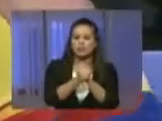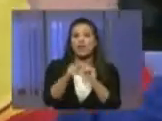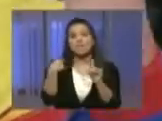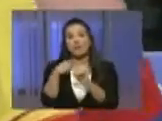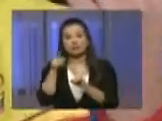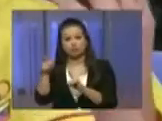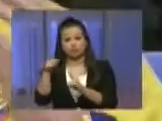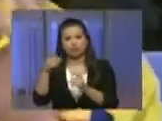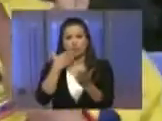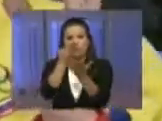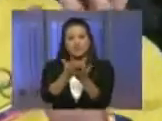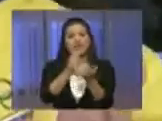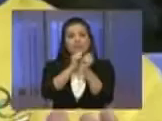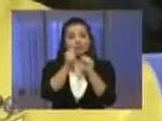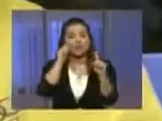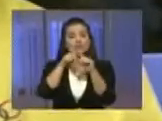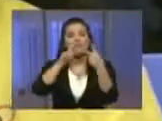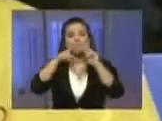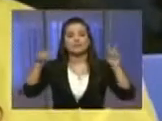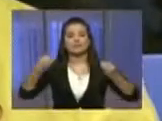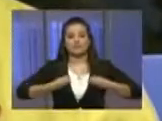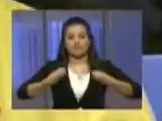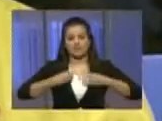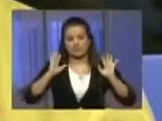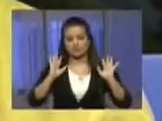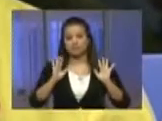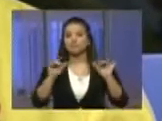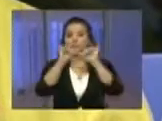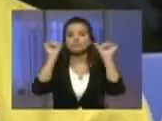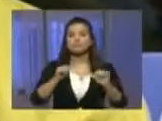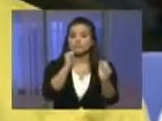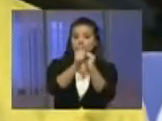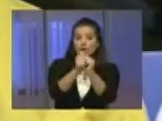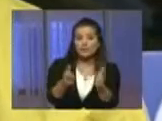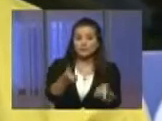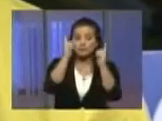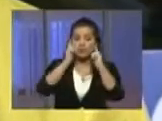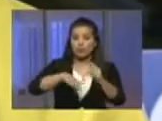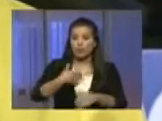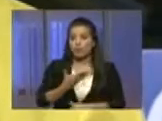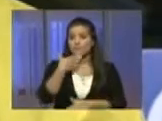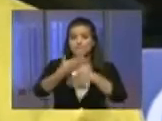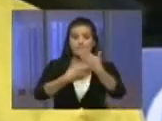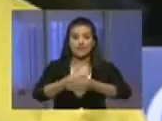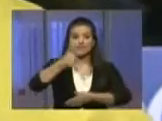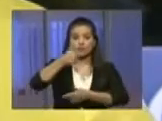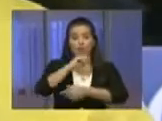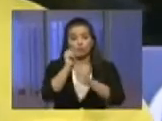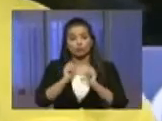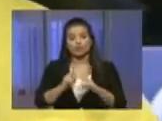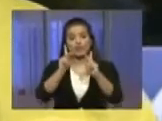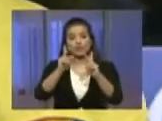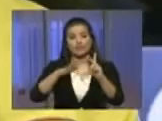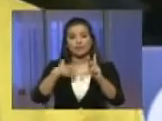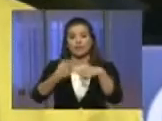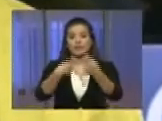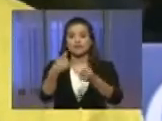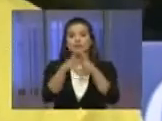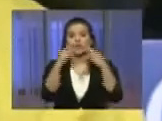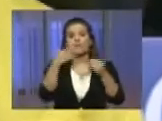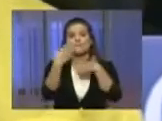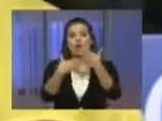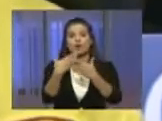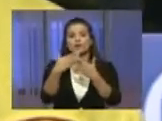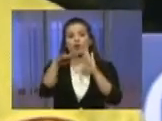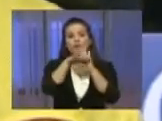herramienta para la paz y la vida un sistema deportivo presidente que nos dé a nosotros Las mayores posibilidades de generar las mejores